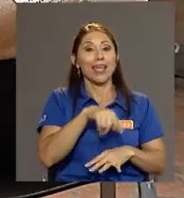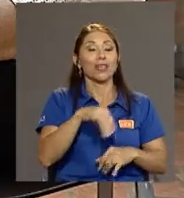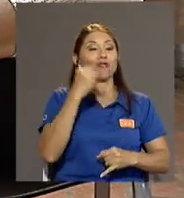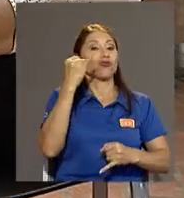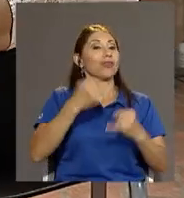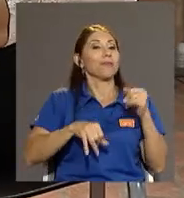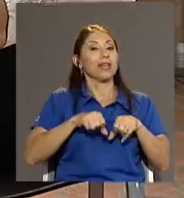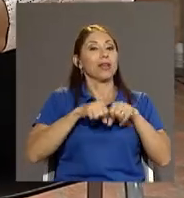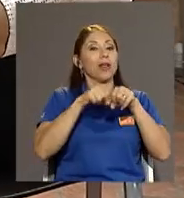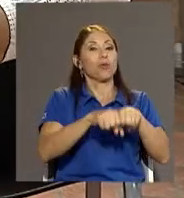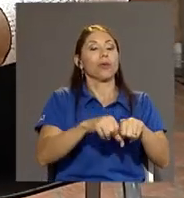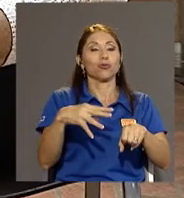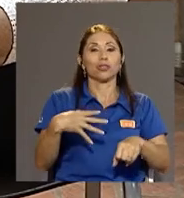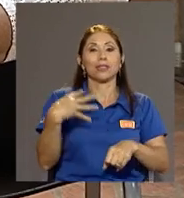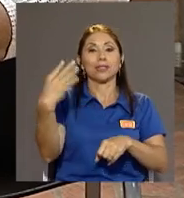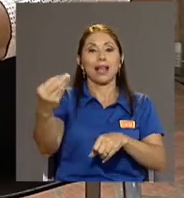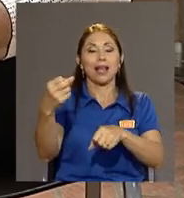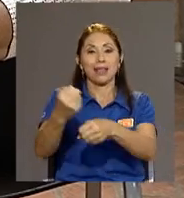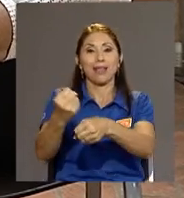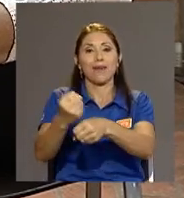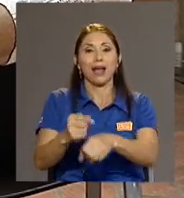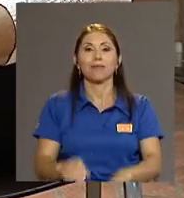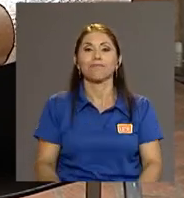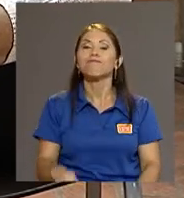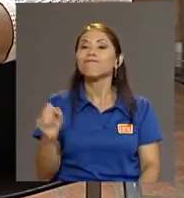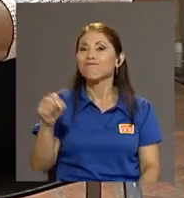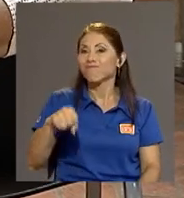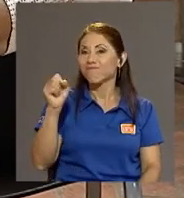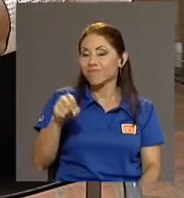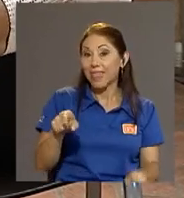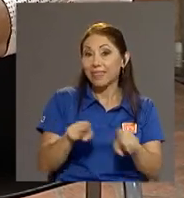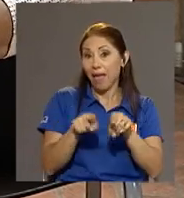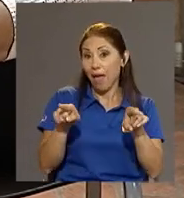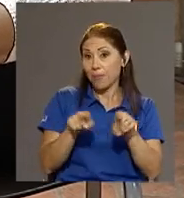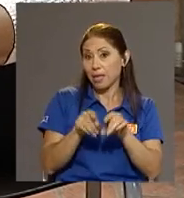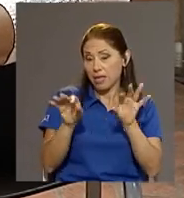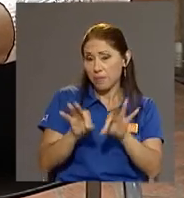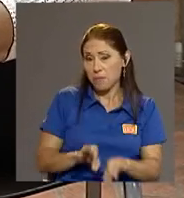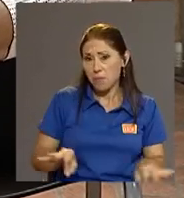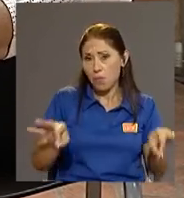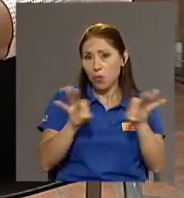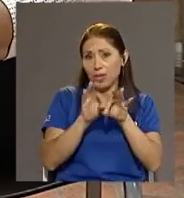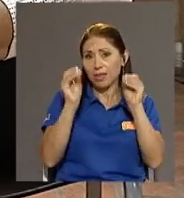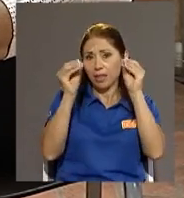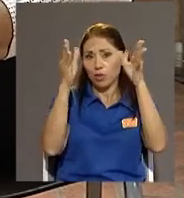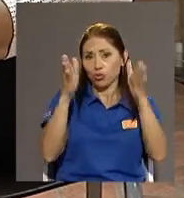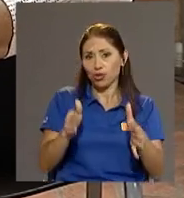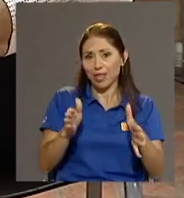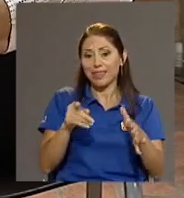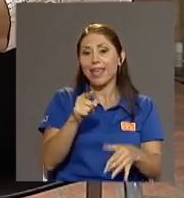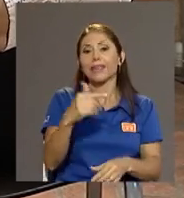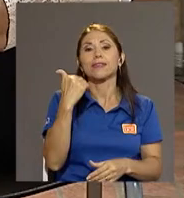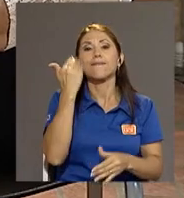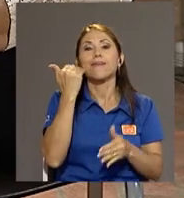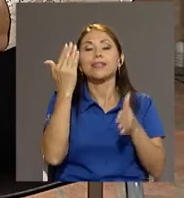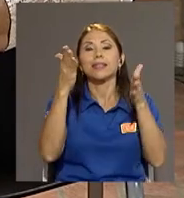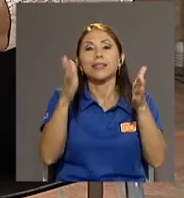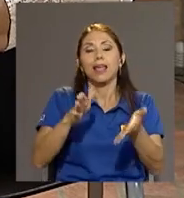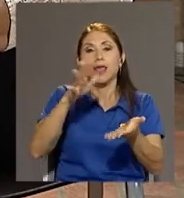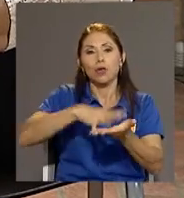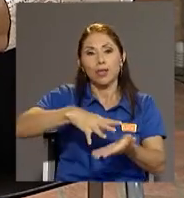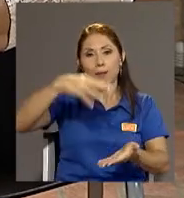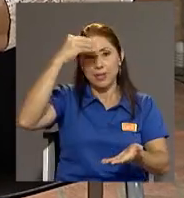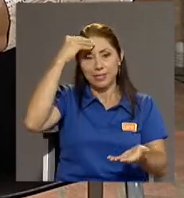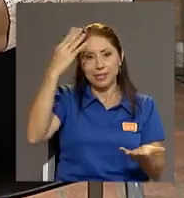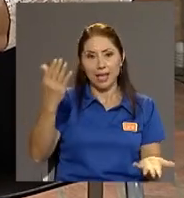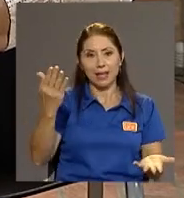Otra cosa muy importante es el docente. El docente se vuelve un facilitador del aprendizaje, donde nosotros también